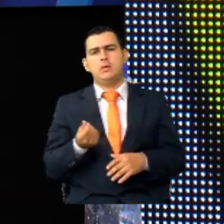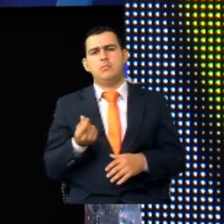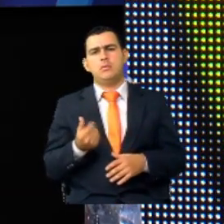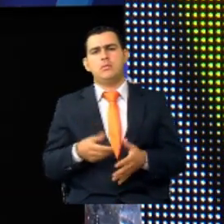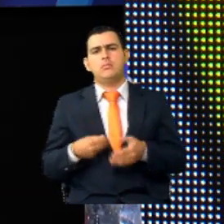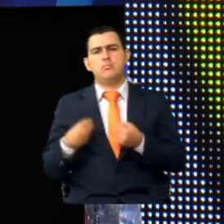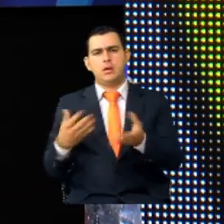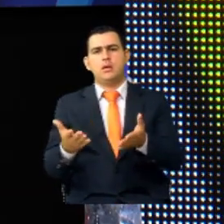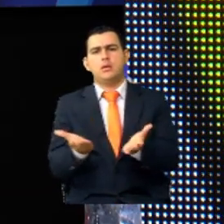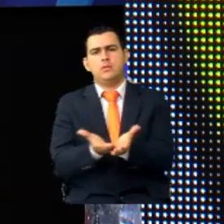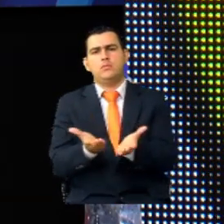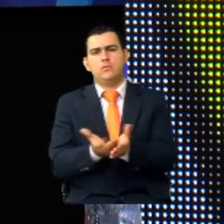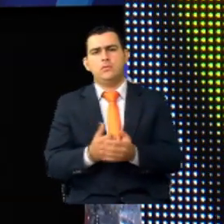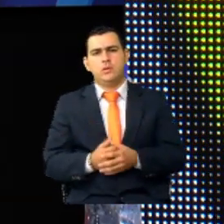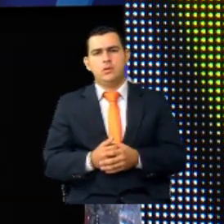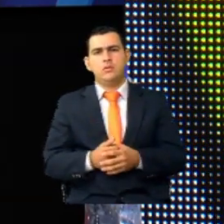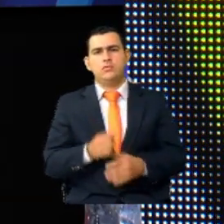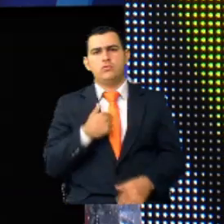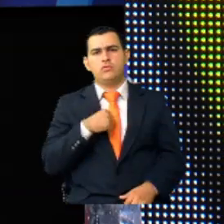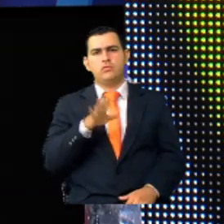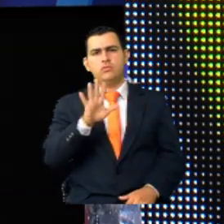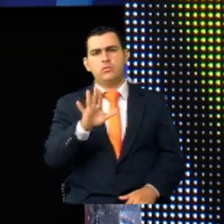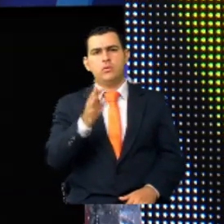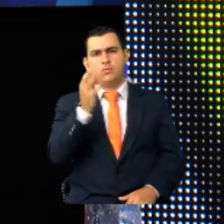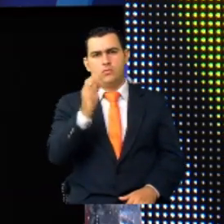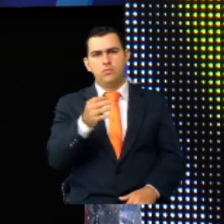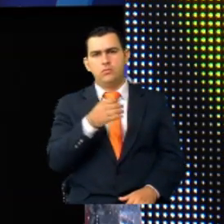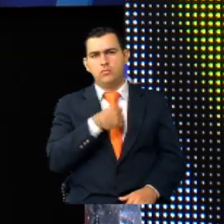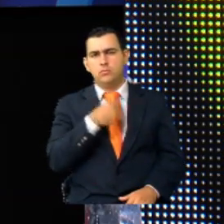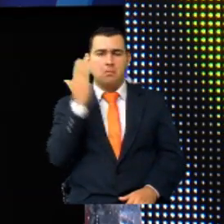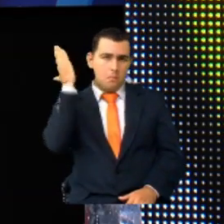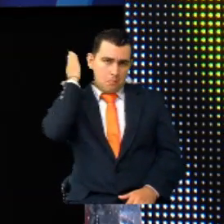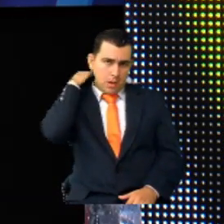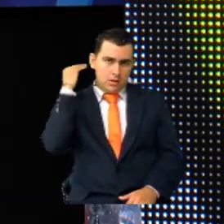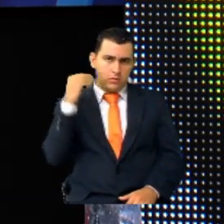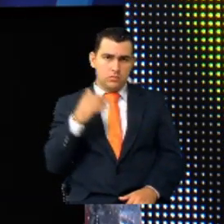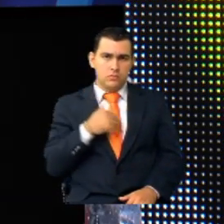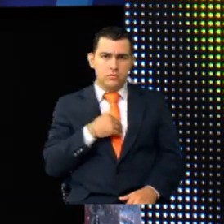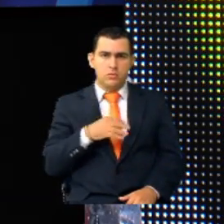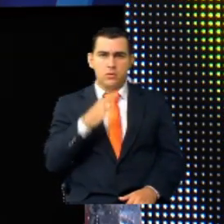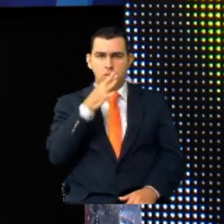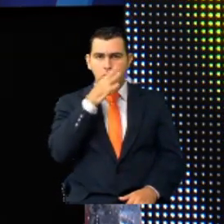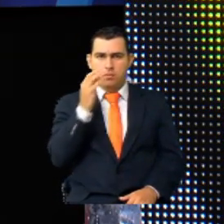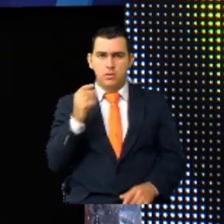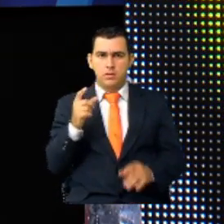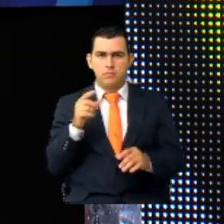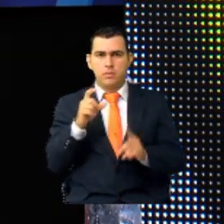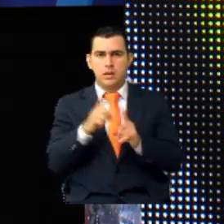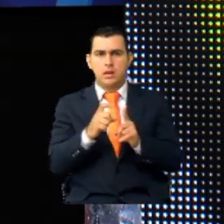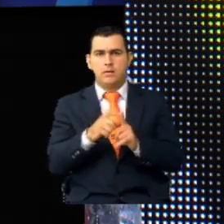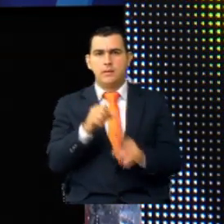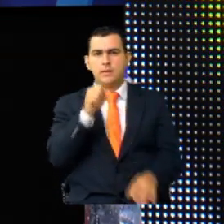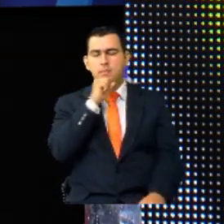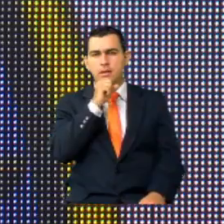la seguridad que no los voy a defraudar. Palabra de barranqueño, palabra de